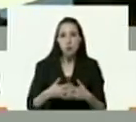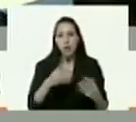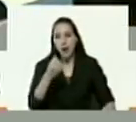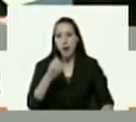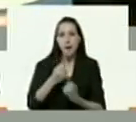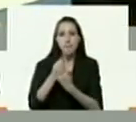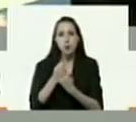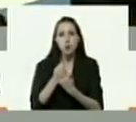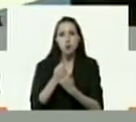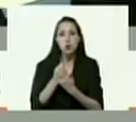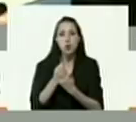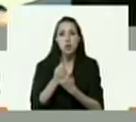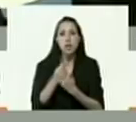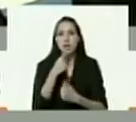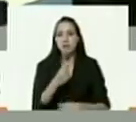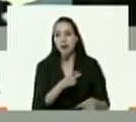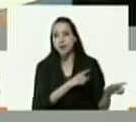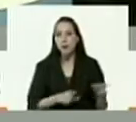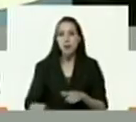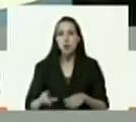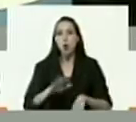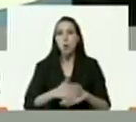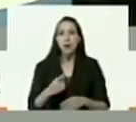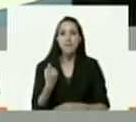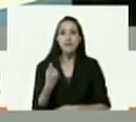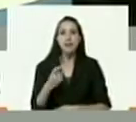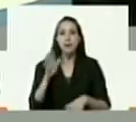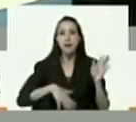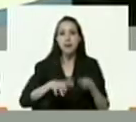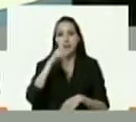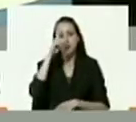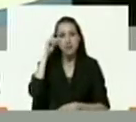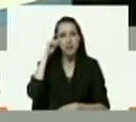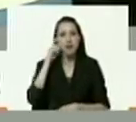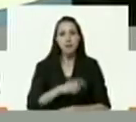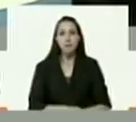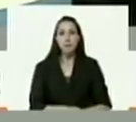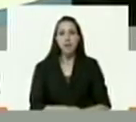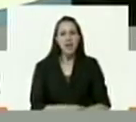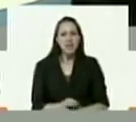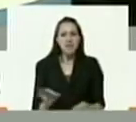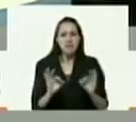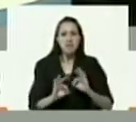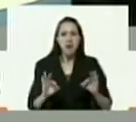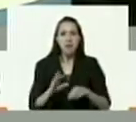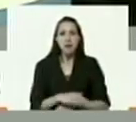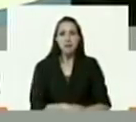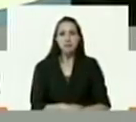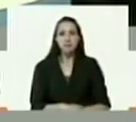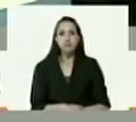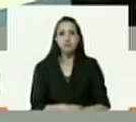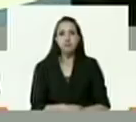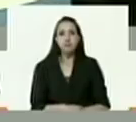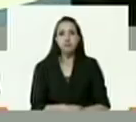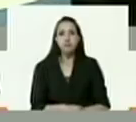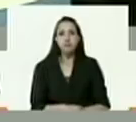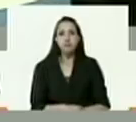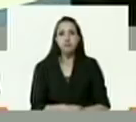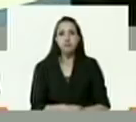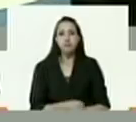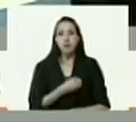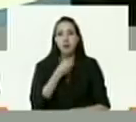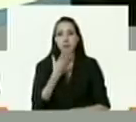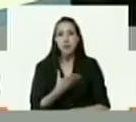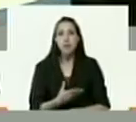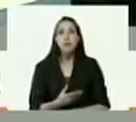y ya estaban listos, solo faltaba ese día. Pasó nada, y más bien, el presidente Maduro pudo